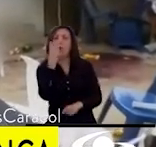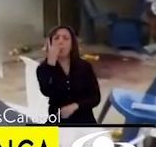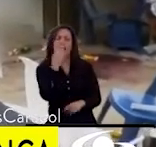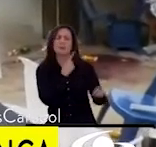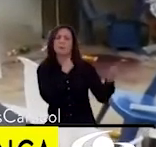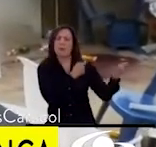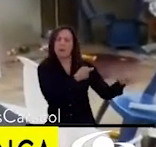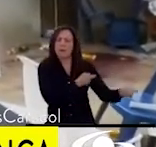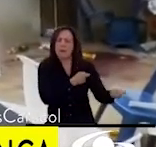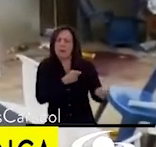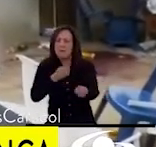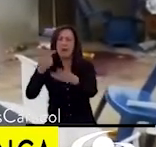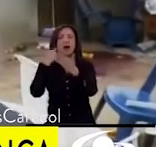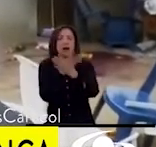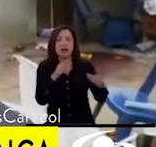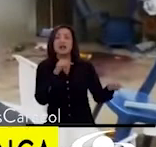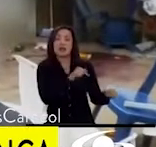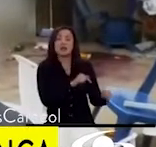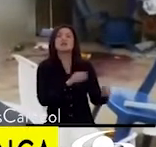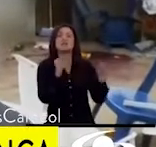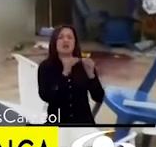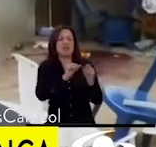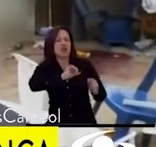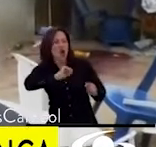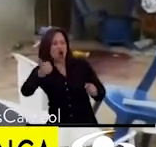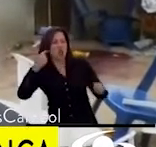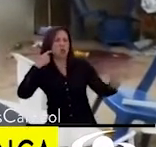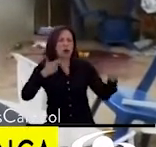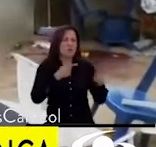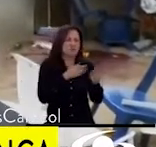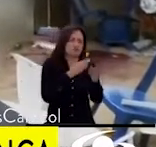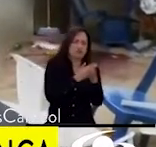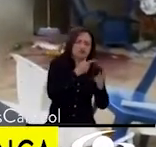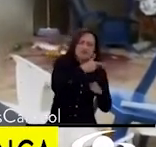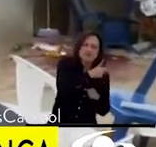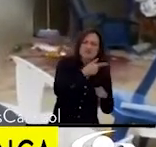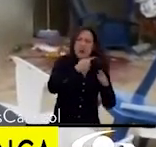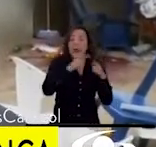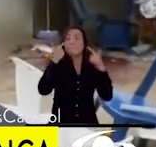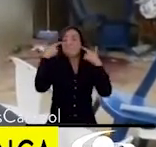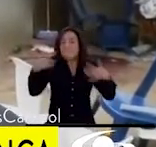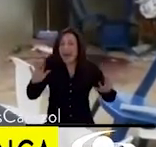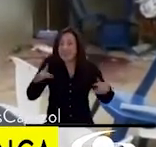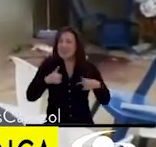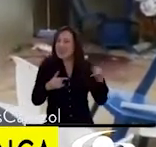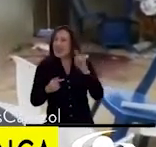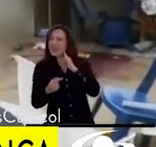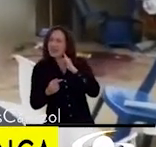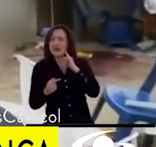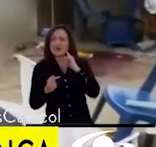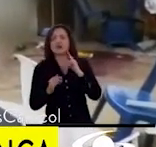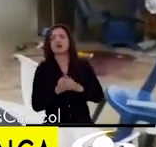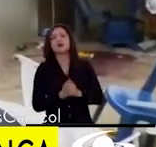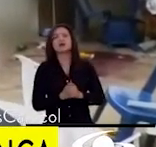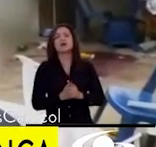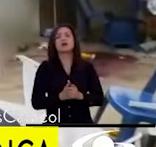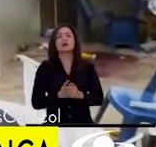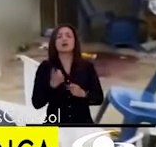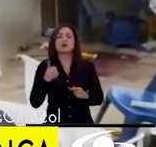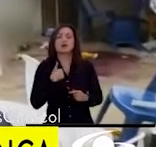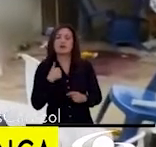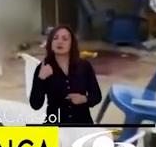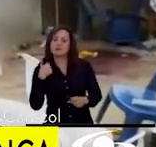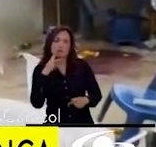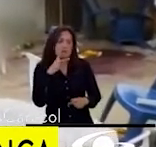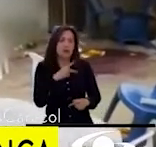su estudiante y un poco intenta buscar las razones, los porqués de esa pérdida, y qué es lo que está pasando con